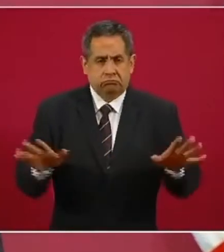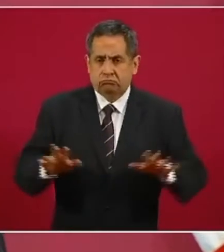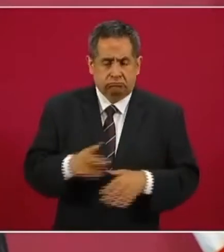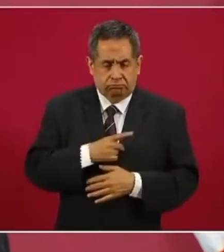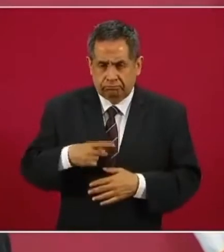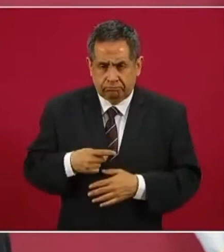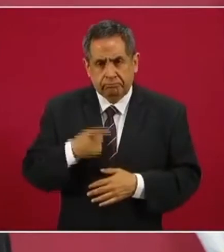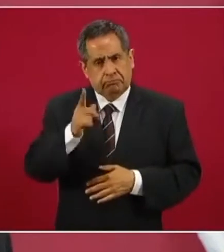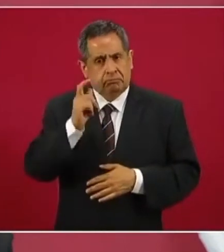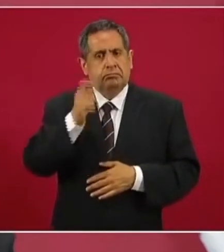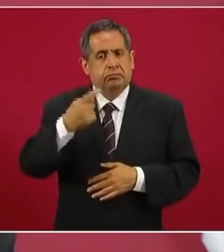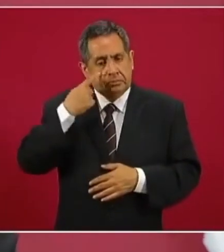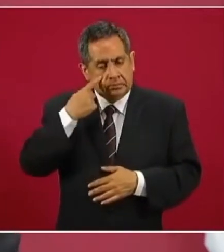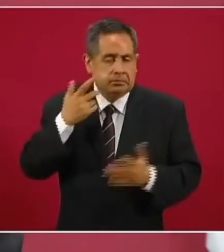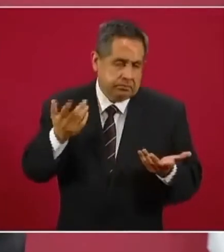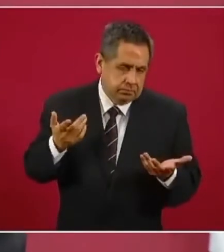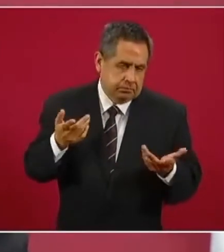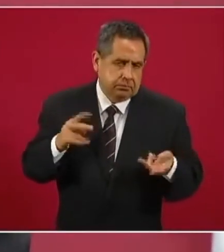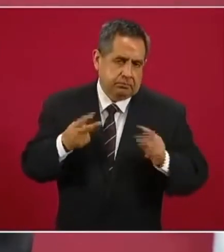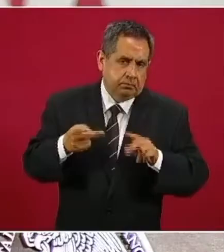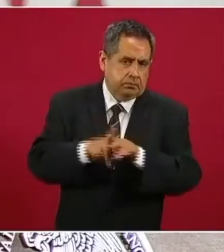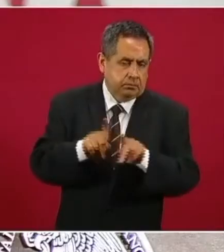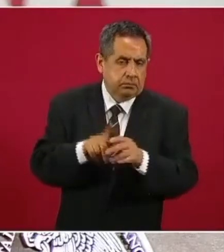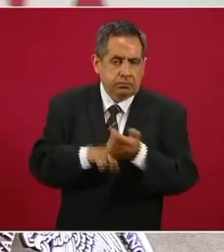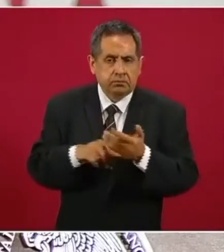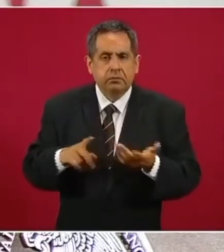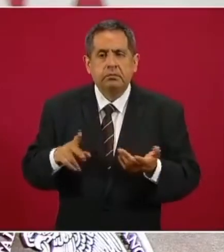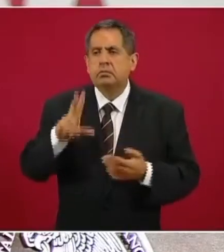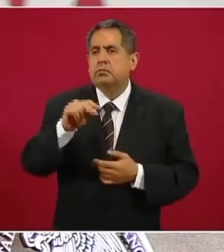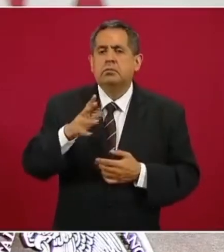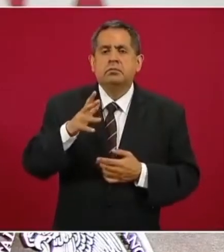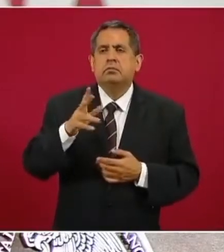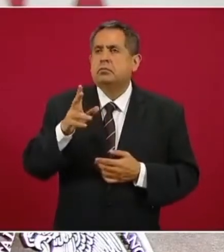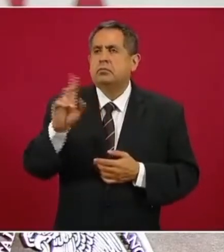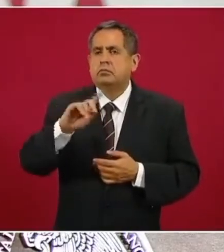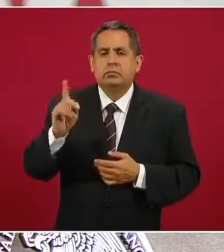Siempre y cuando también no haya